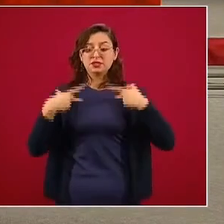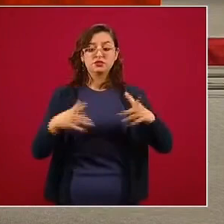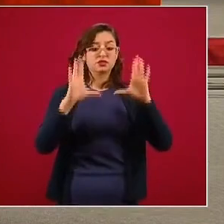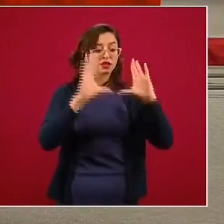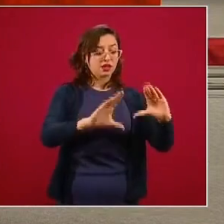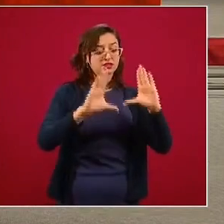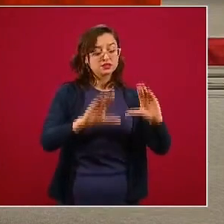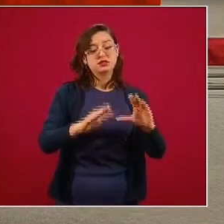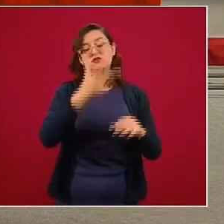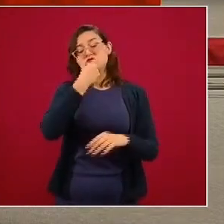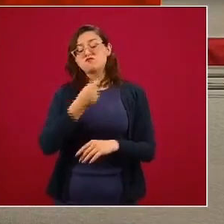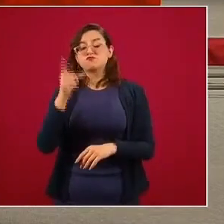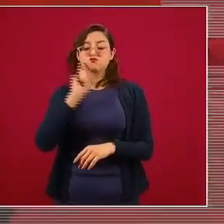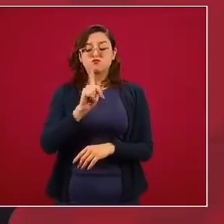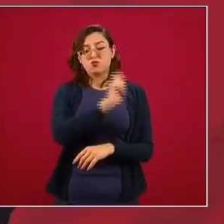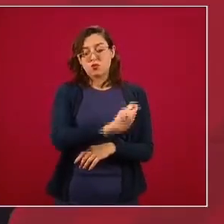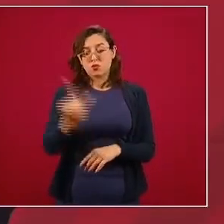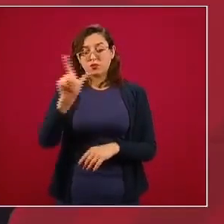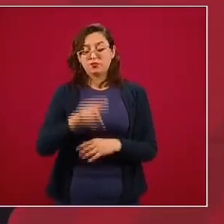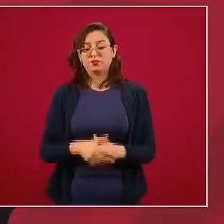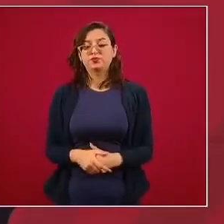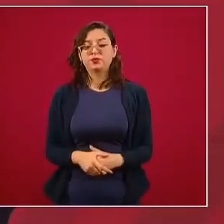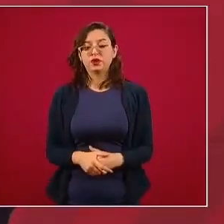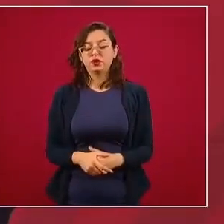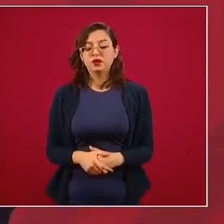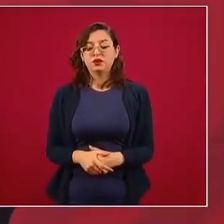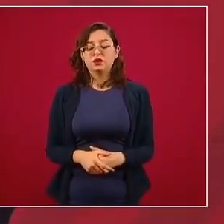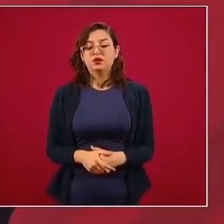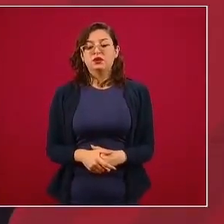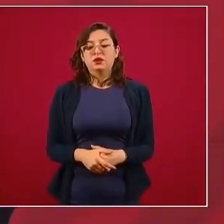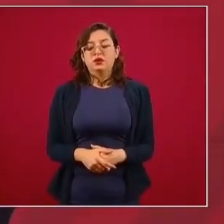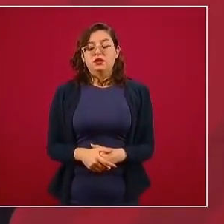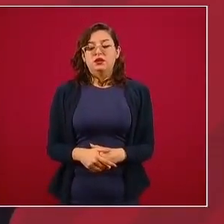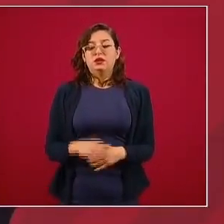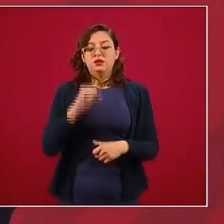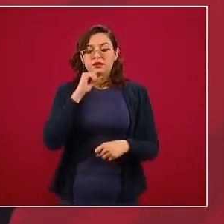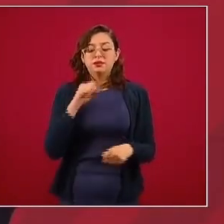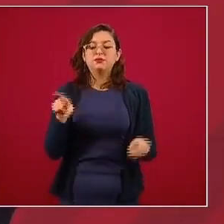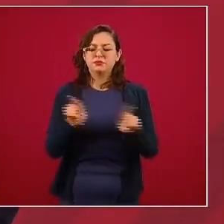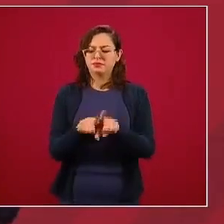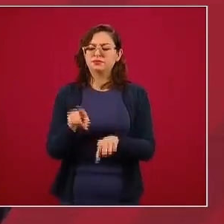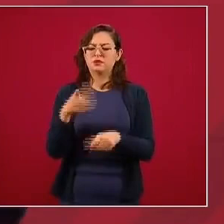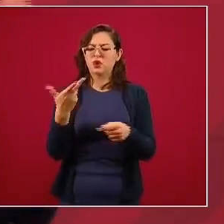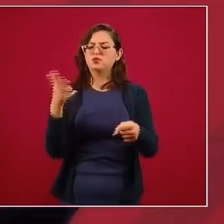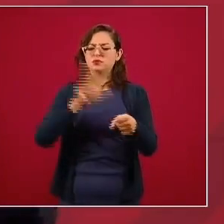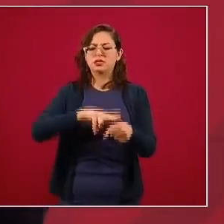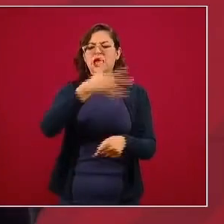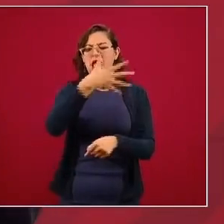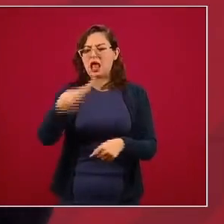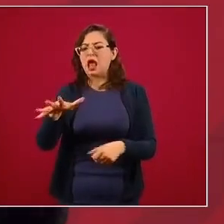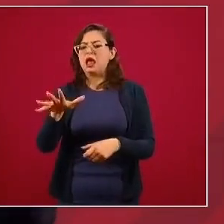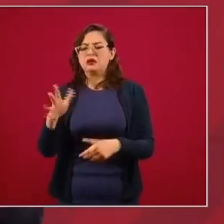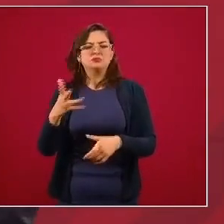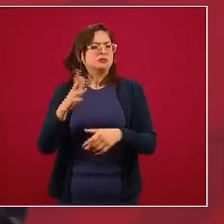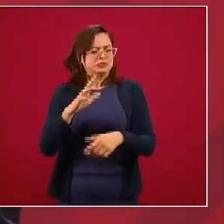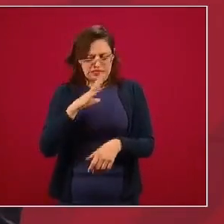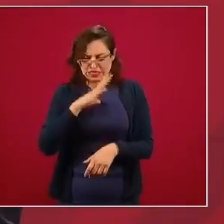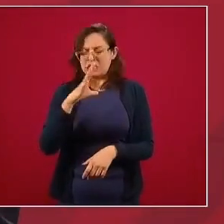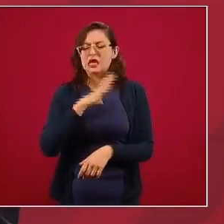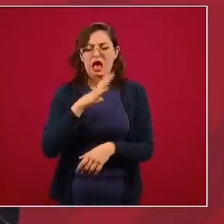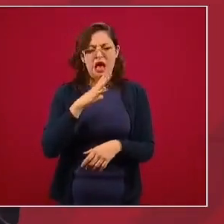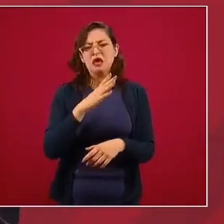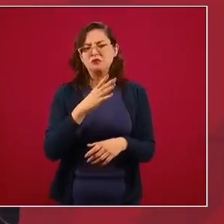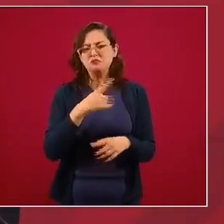las y los profesionales de la salud. Y también, ciertamente, en algunos hospitales generales. Es decir, hay mérito por muchos